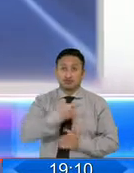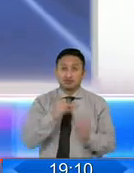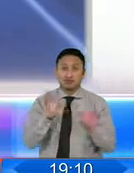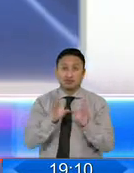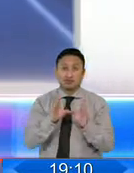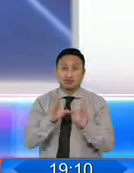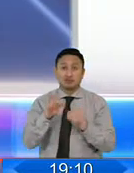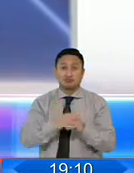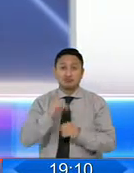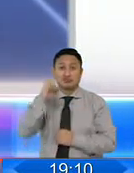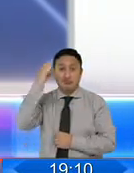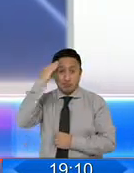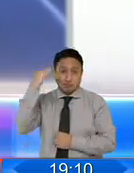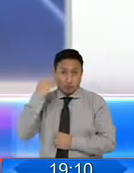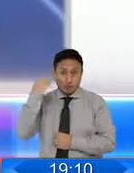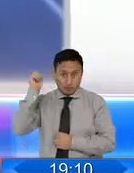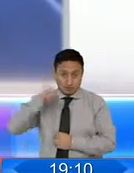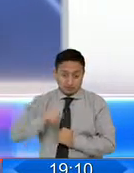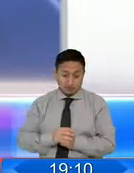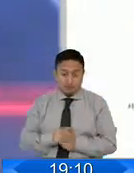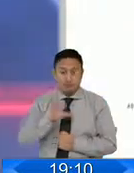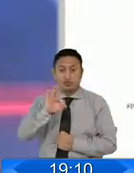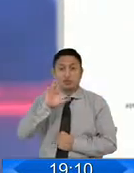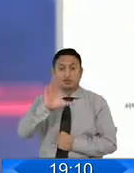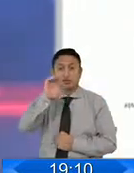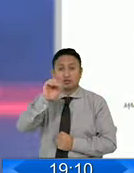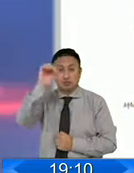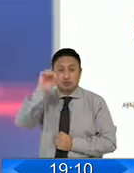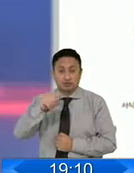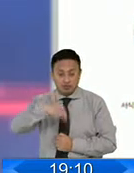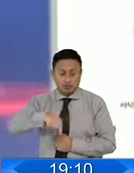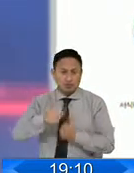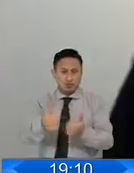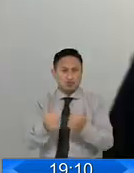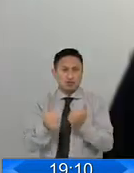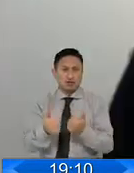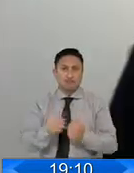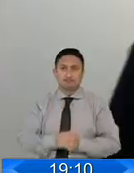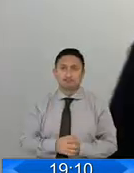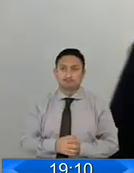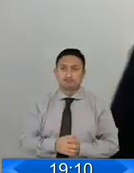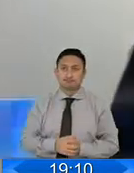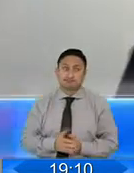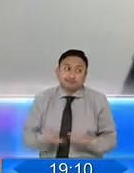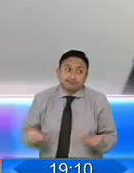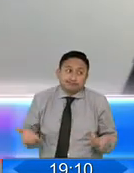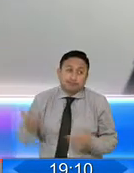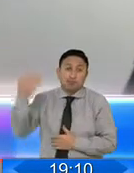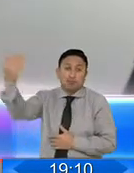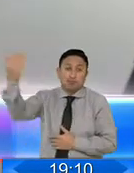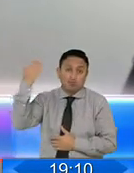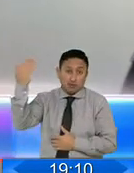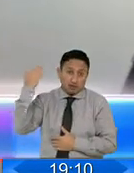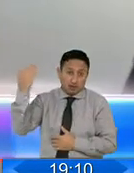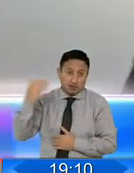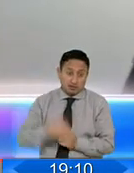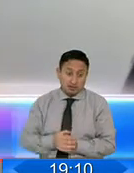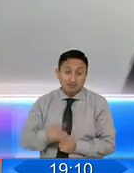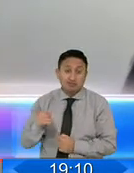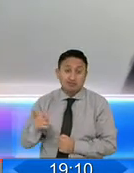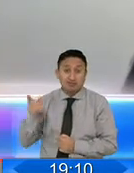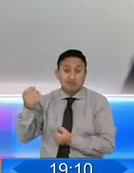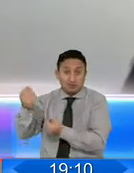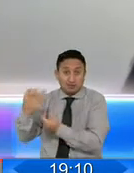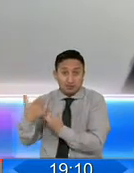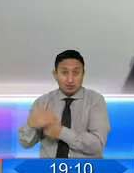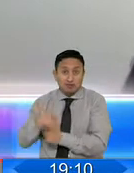de un laboratorio coreano que determinó el 95% de sensibilidad. Pero si para el alcalde el que vale es el informe